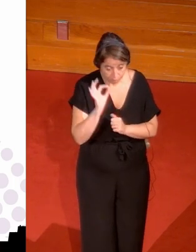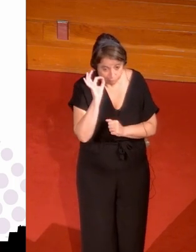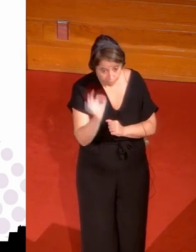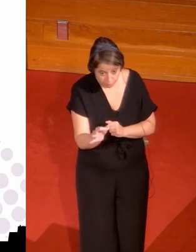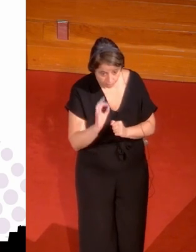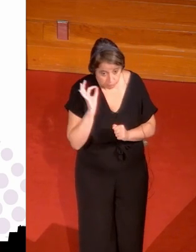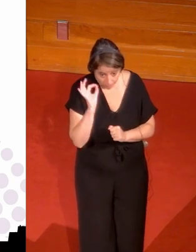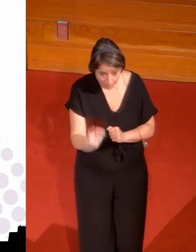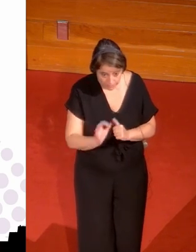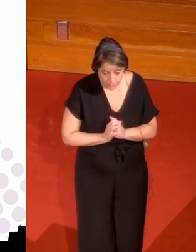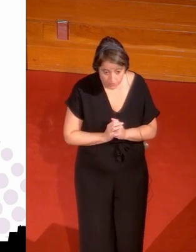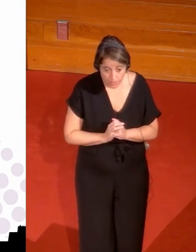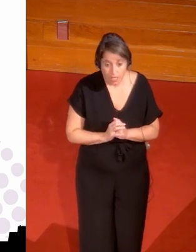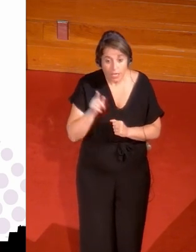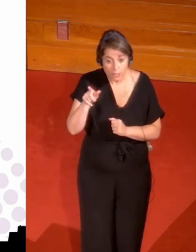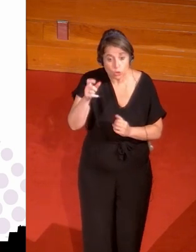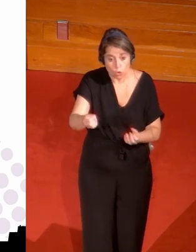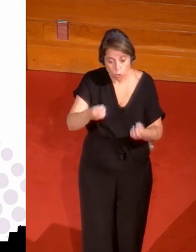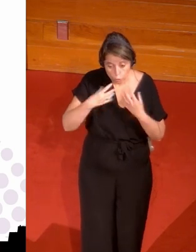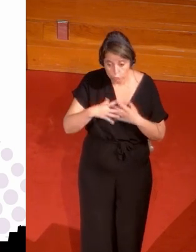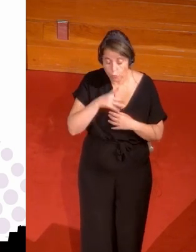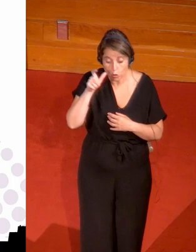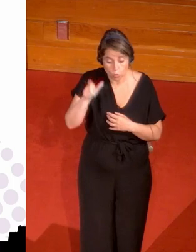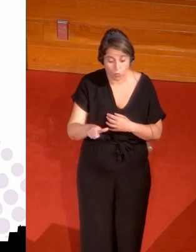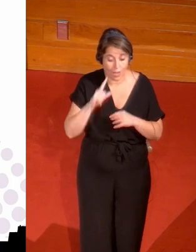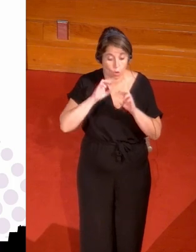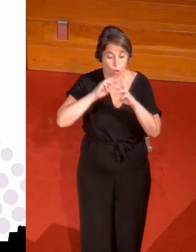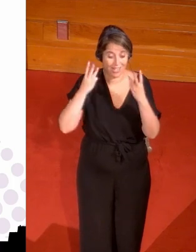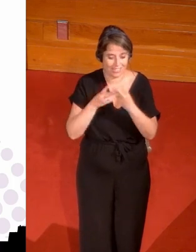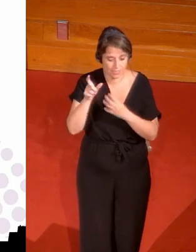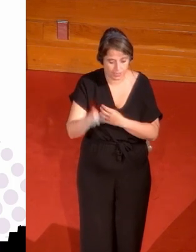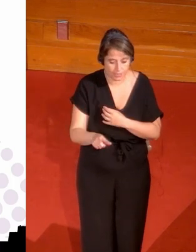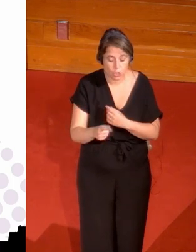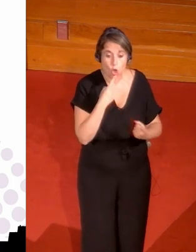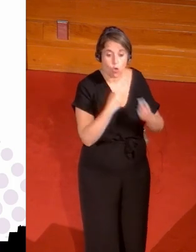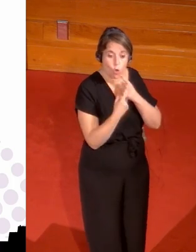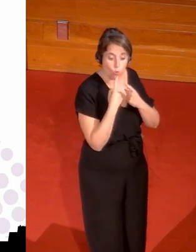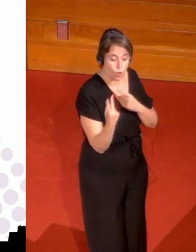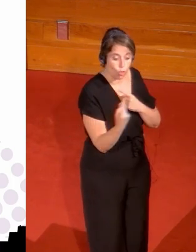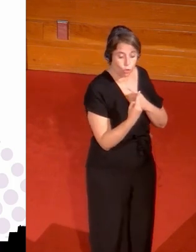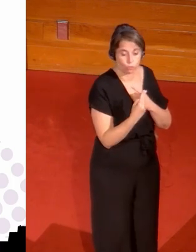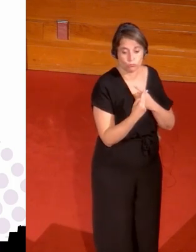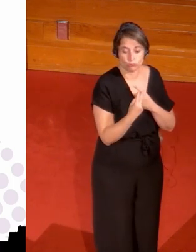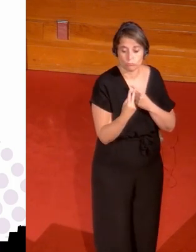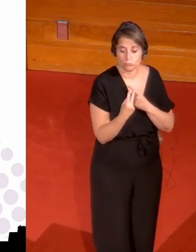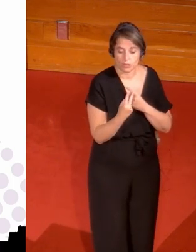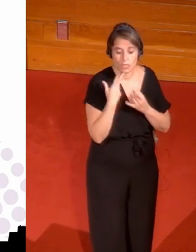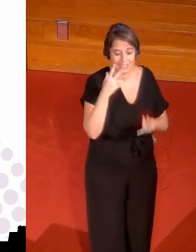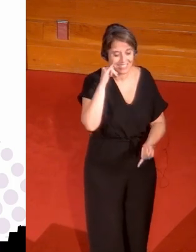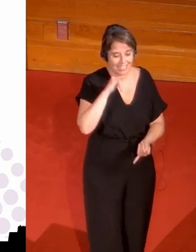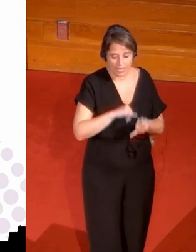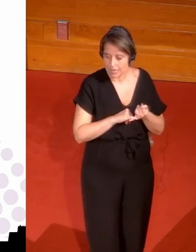entonces y esto lo contó una congr me enteré porque una congresista Bueno pues se echó de novio a otro congresista Y entonces se